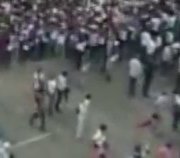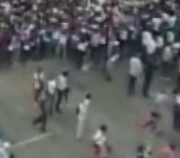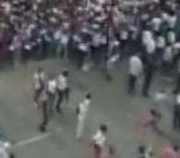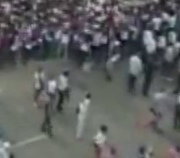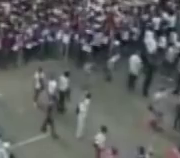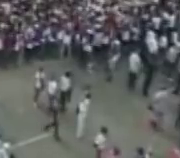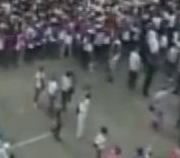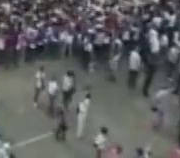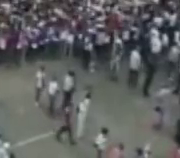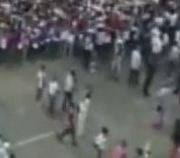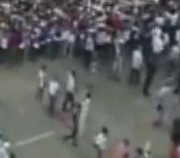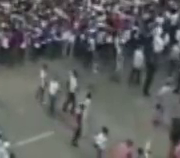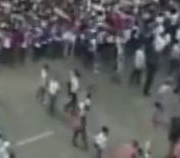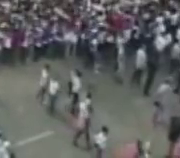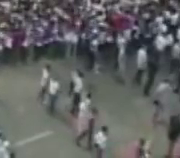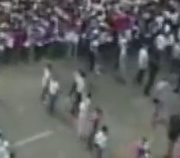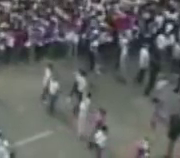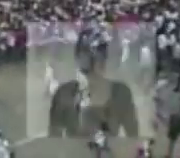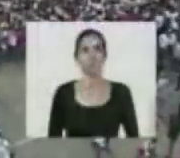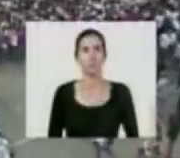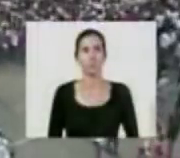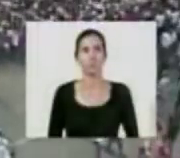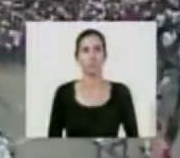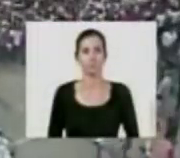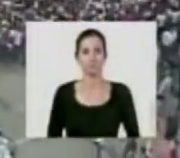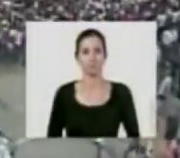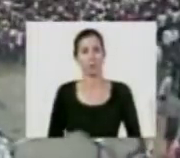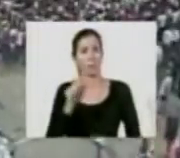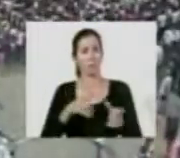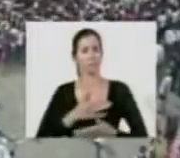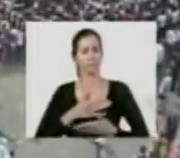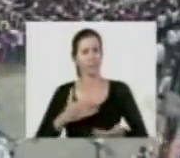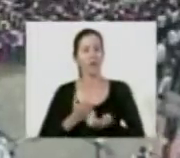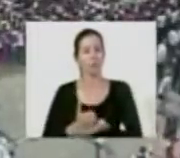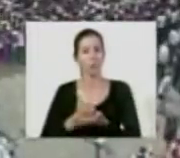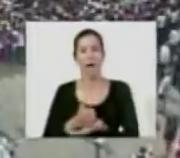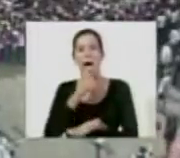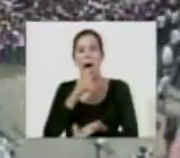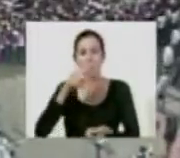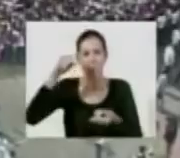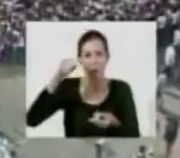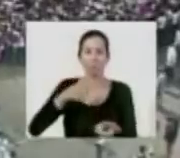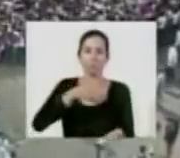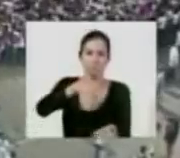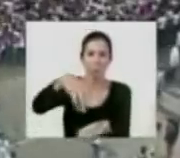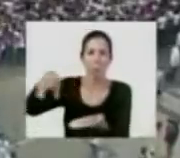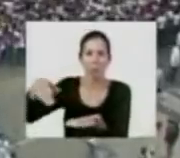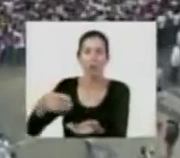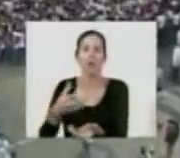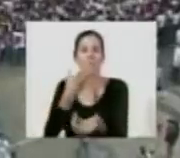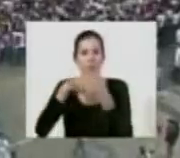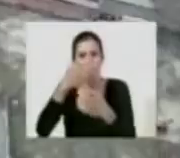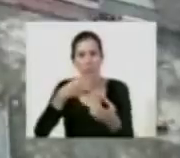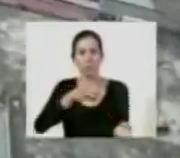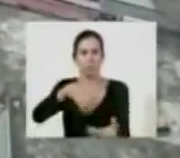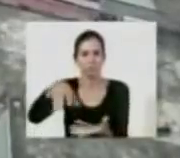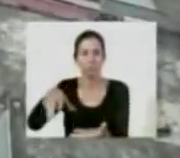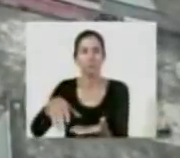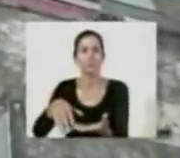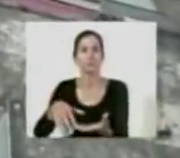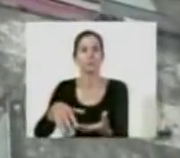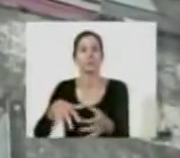punto de vista de ayudar a la hidratación a través de frutas cítricas. Y bueno, también por supuesto hemos mantenido ante toda esta masa que